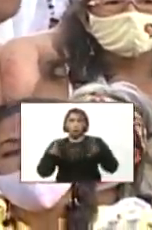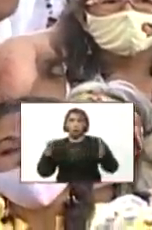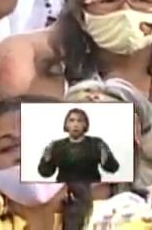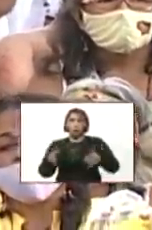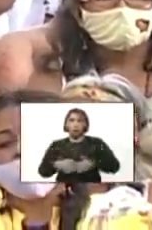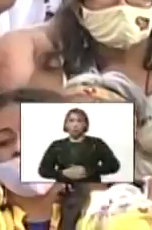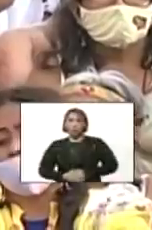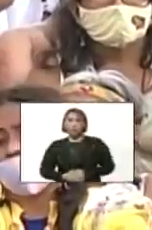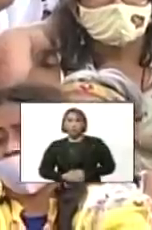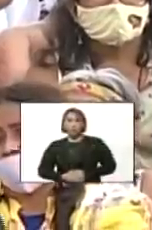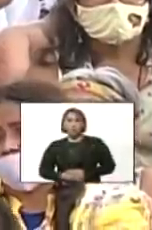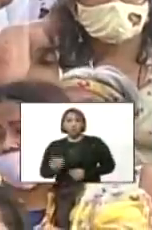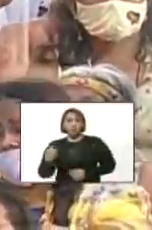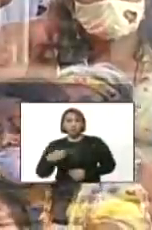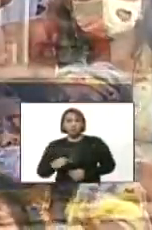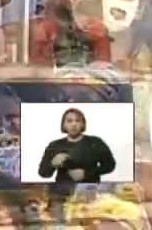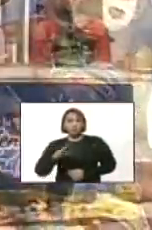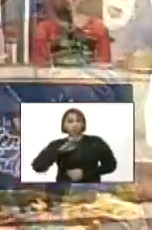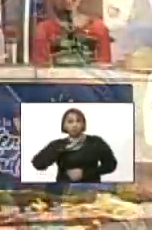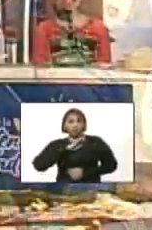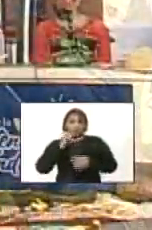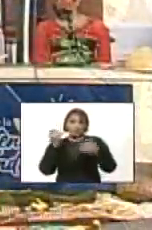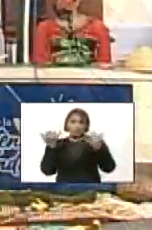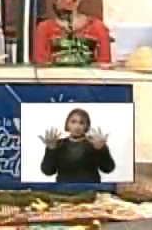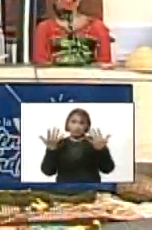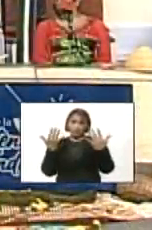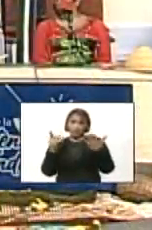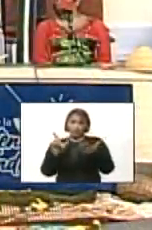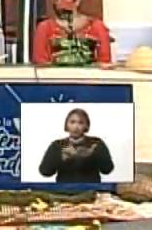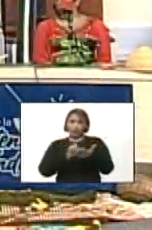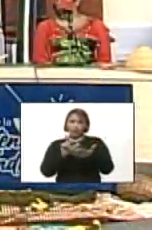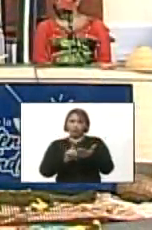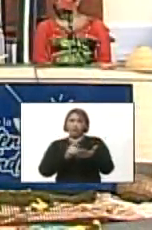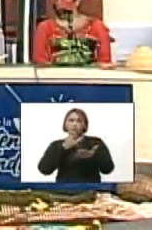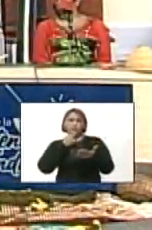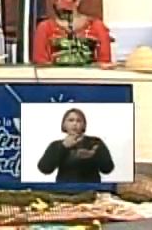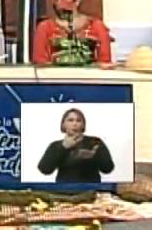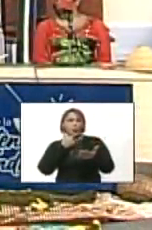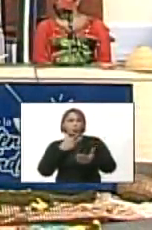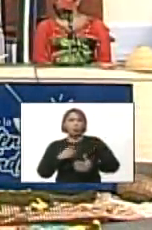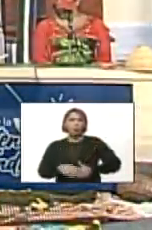gigantes. Tengo en mis manos un libro muy hermoso,